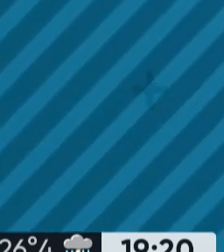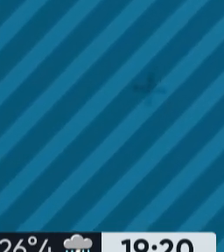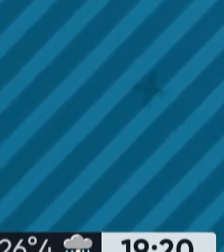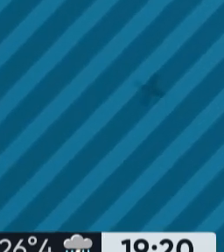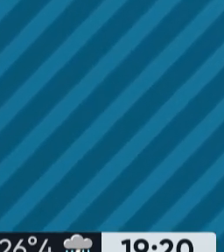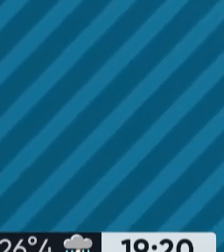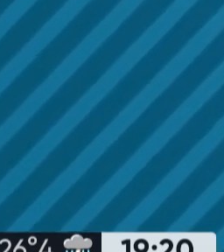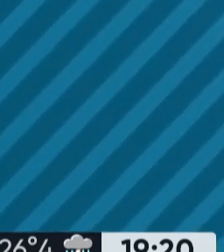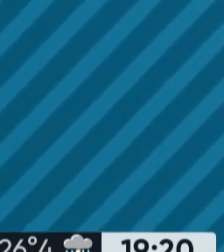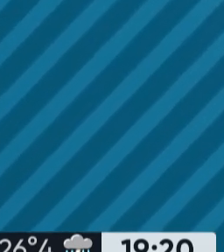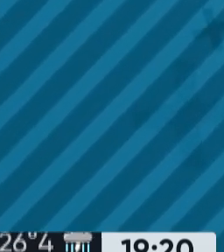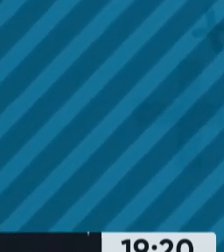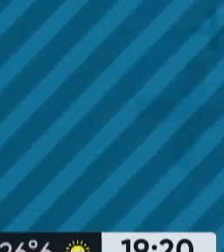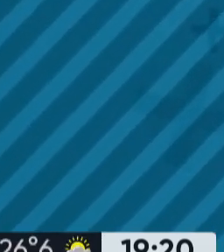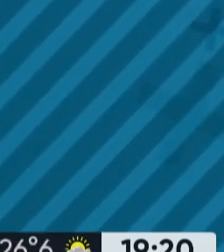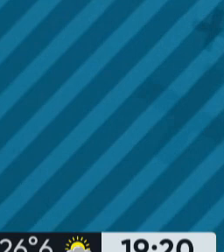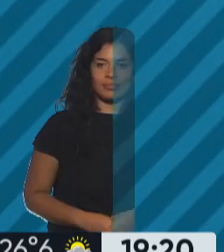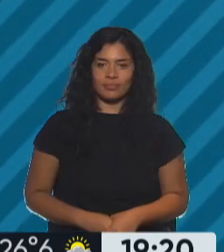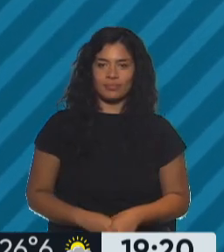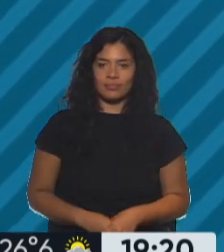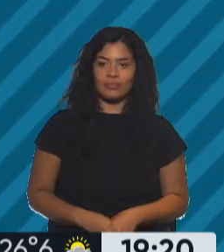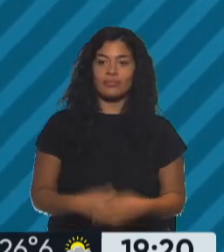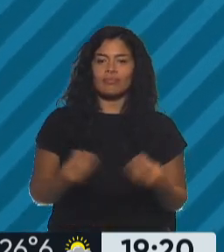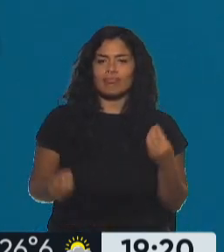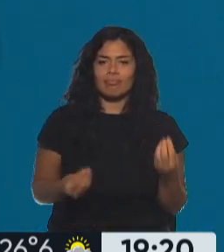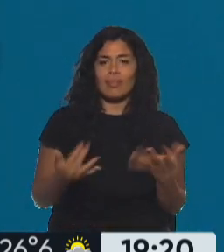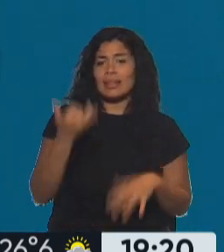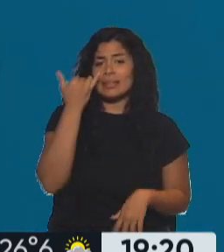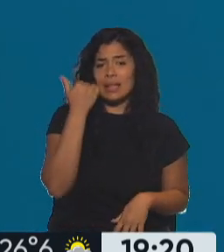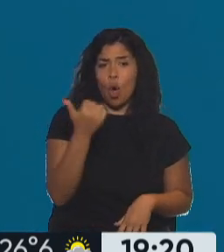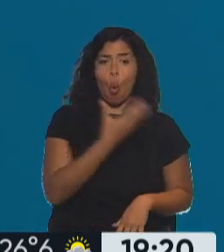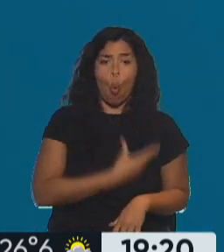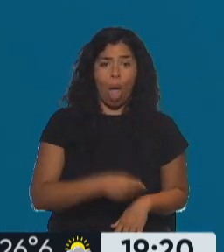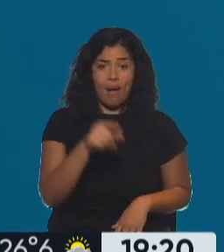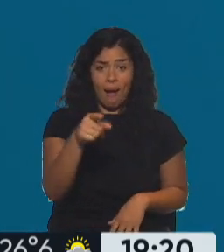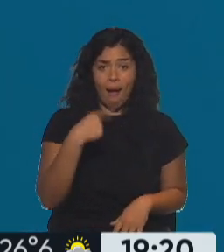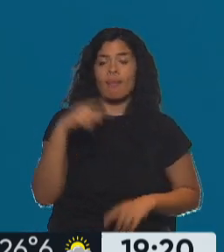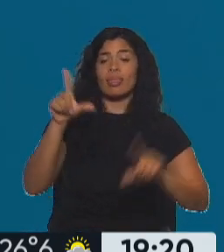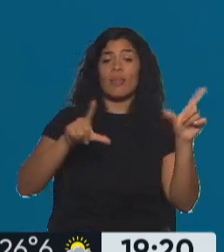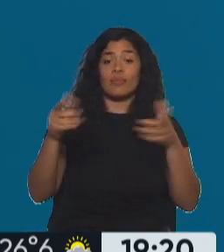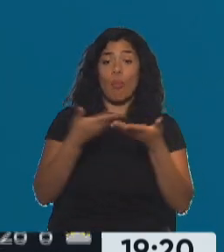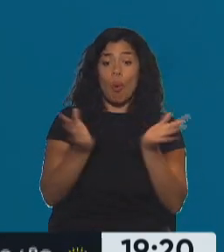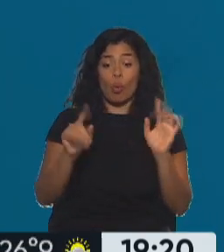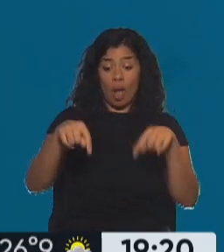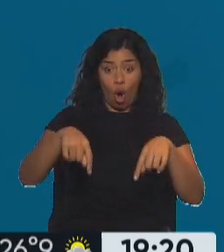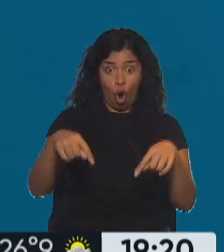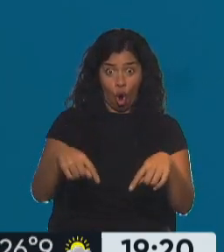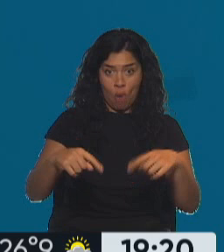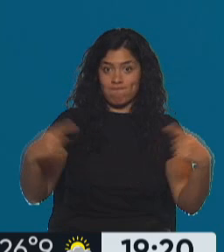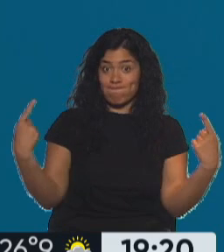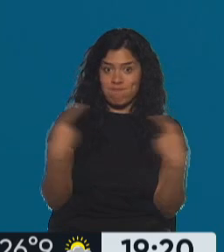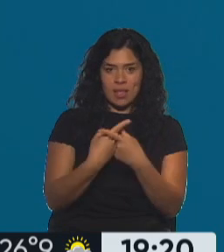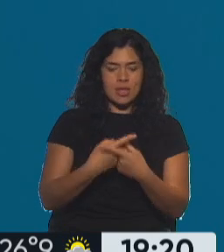con el productor ejecutivo. No, sí tengo amigos campanitas también. A las 21 viene Huracán por la televisión pública, partido Hoy clave por